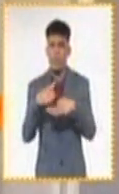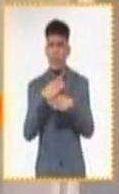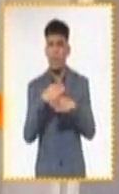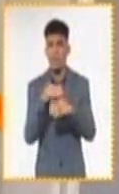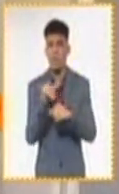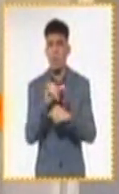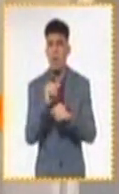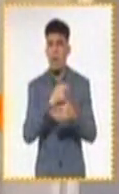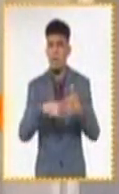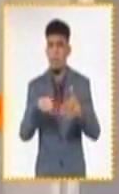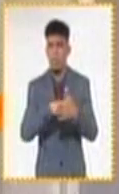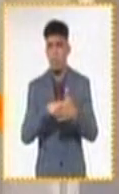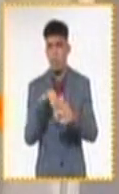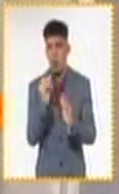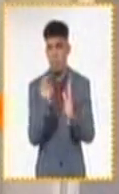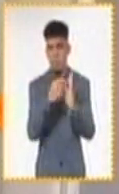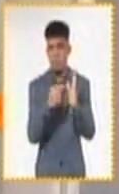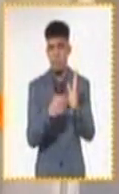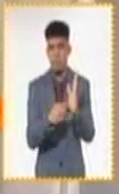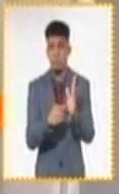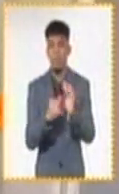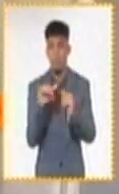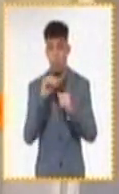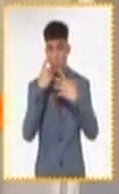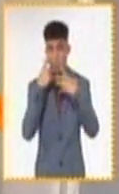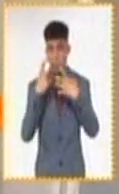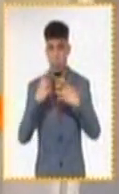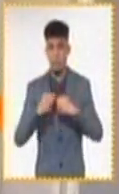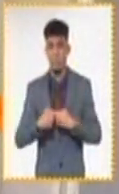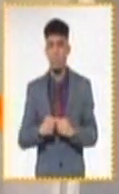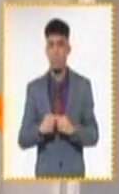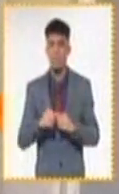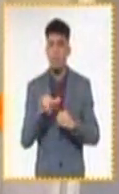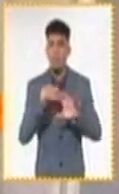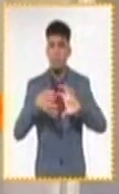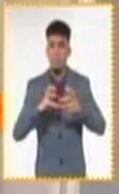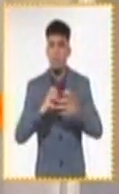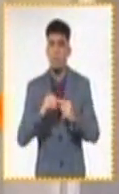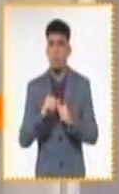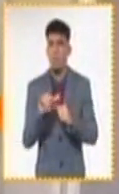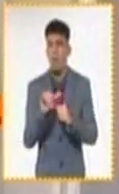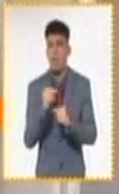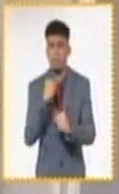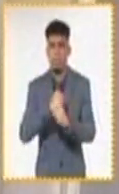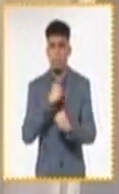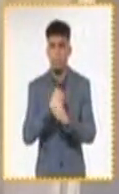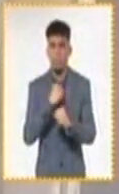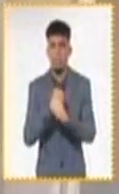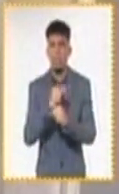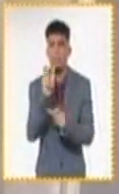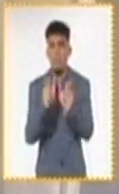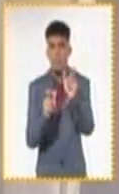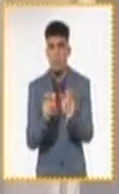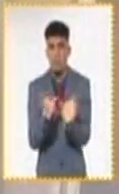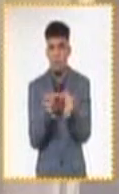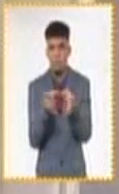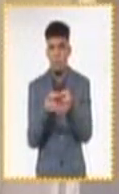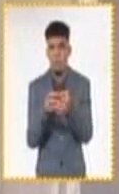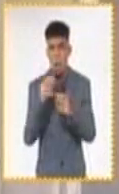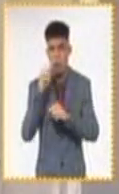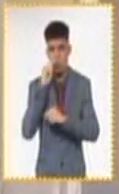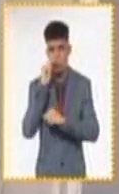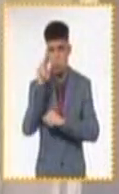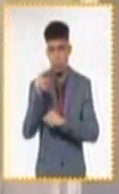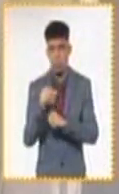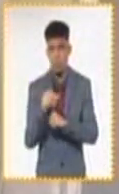elementos constitutivos del pensamiento del accionar fascista que son independientes de la